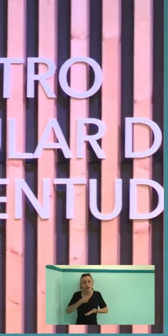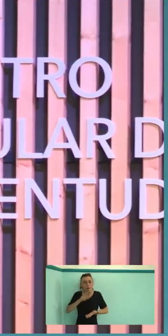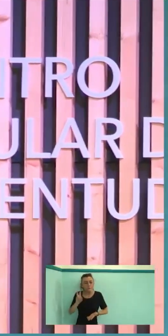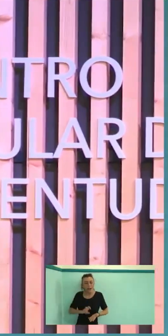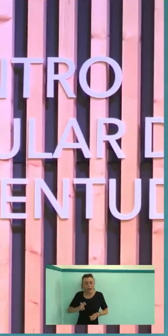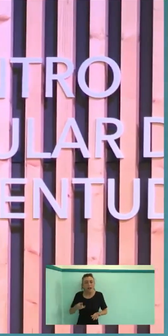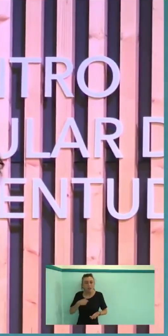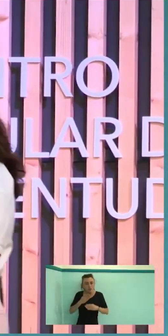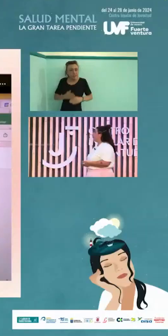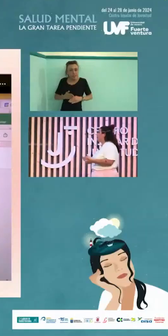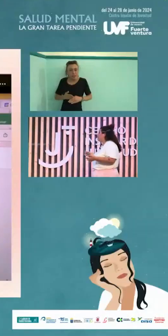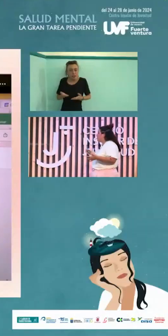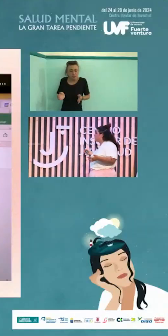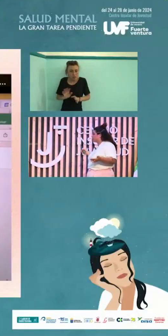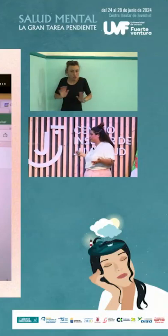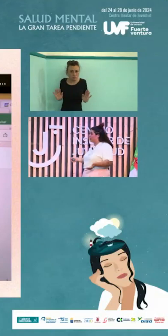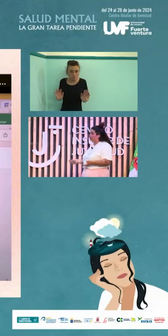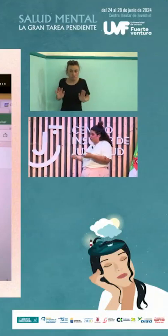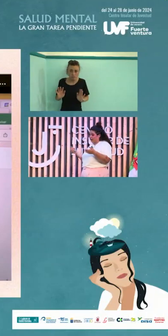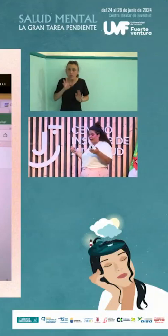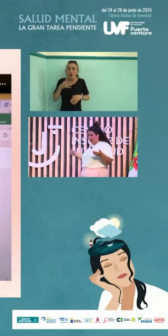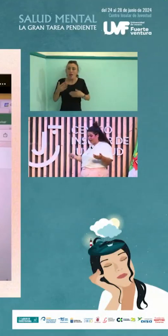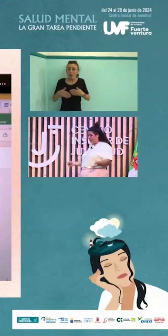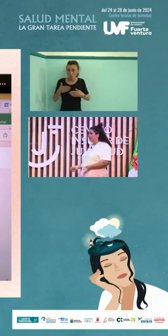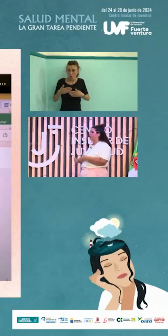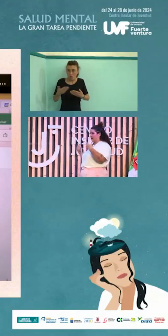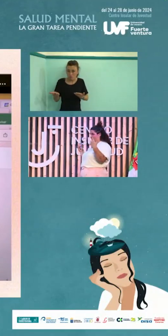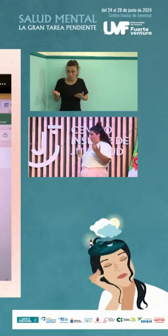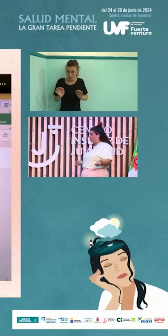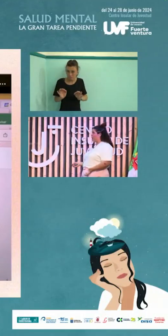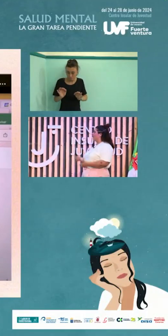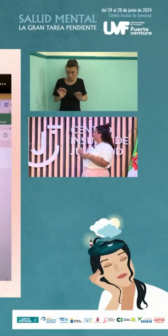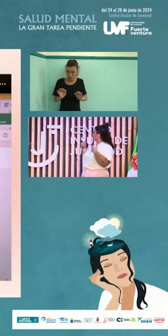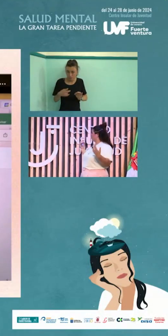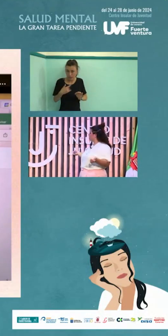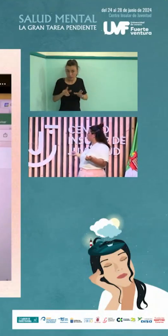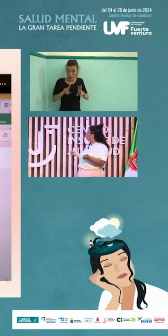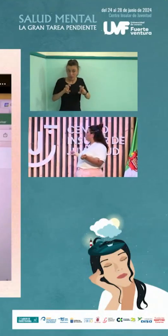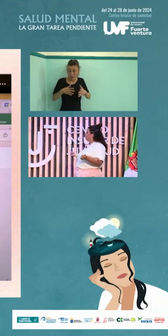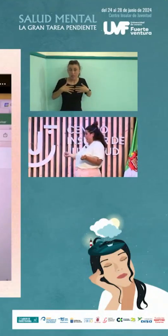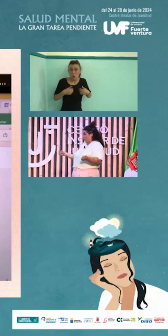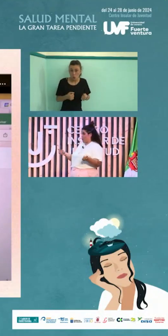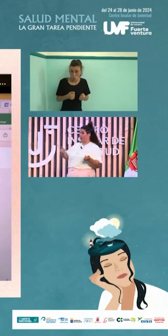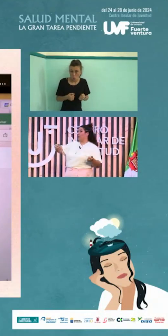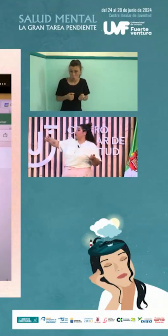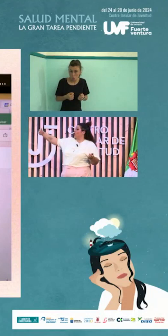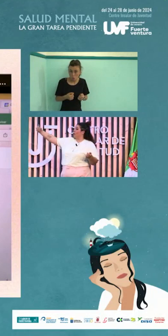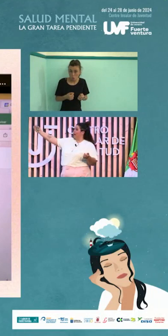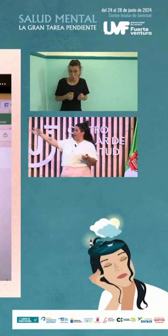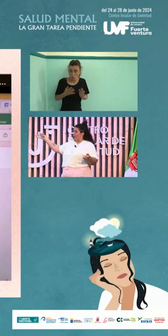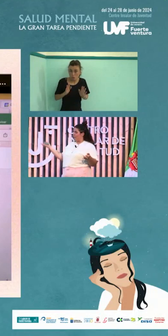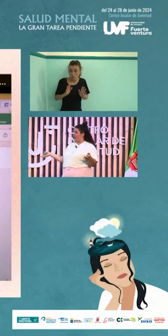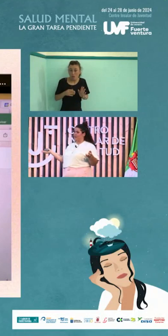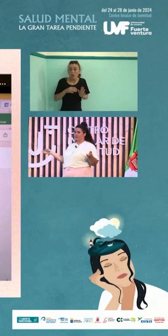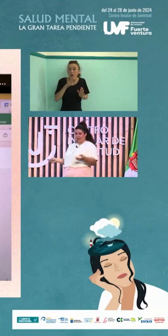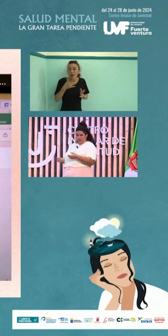Llamar rollos y ahora que por ejemplo está tan de moda todo esto del adelgazamiento de la salud de todo esto tenemos por ejemplo casos como el de